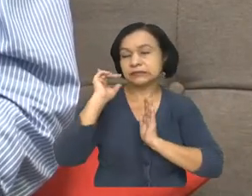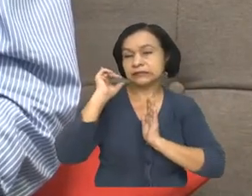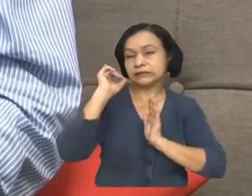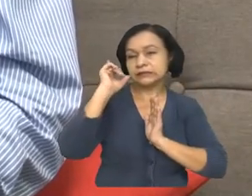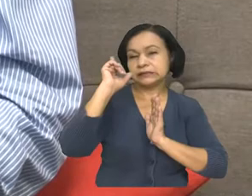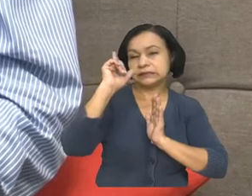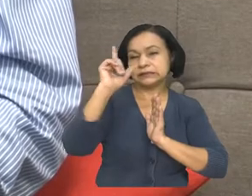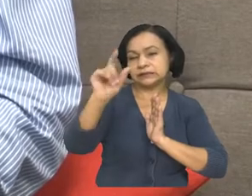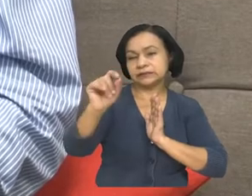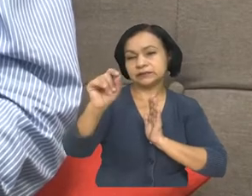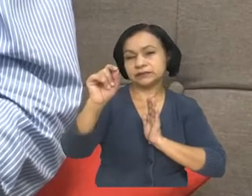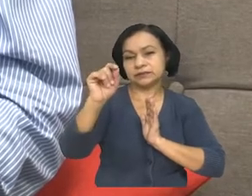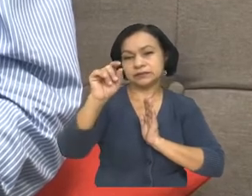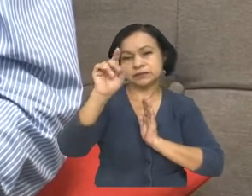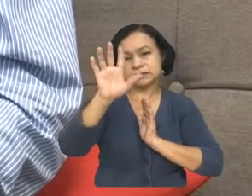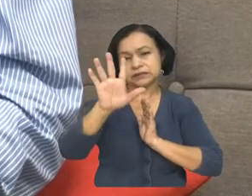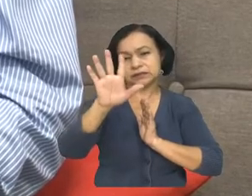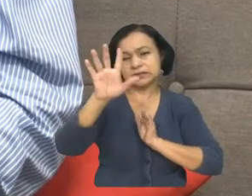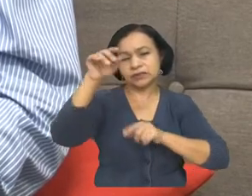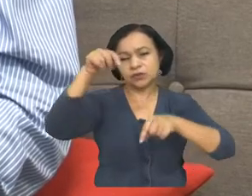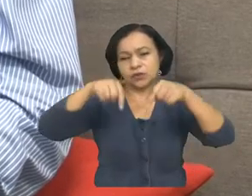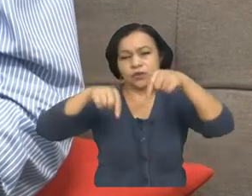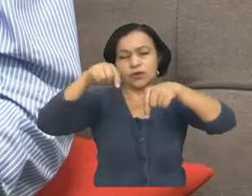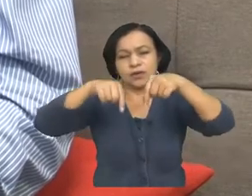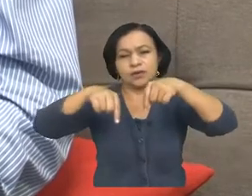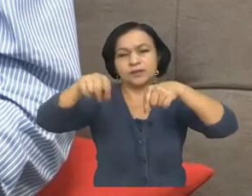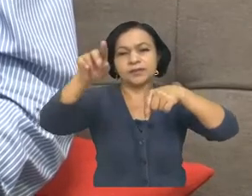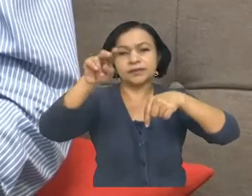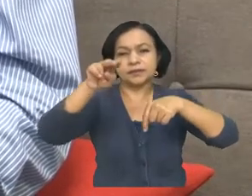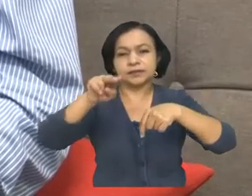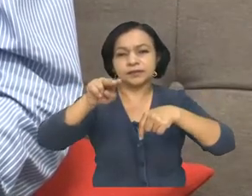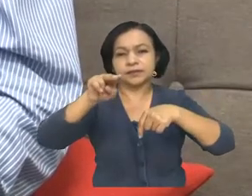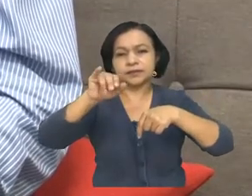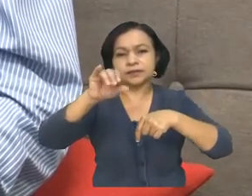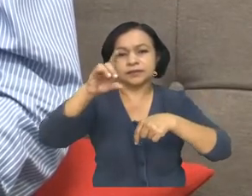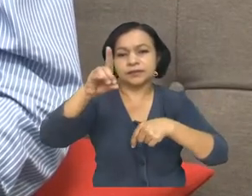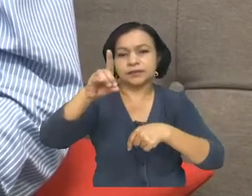de Nindiri, tal vez a unos 5 kilómetros. Entonces lo que hicimos fue